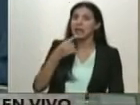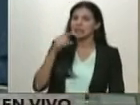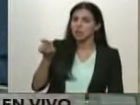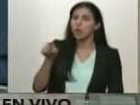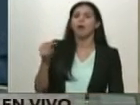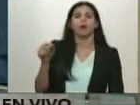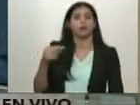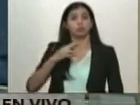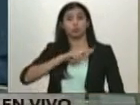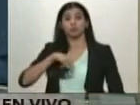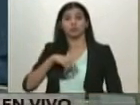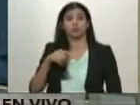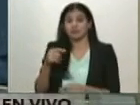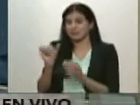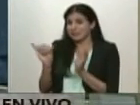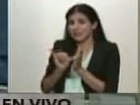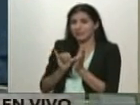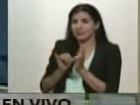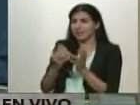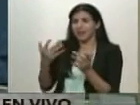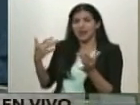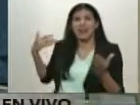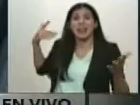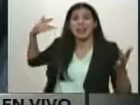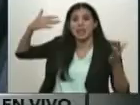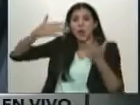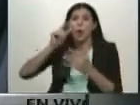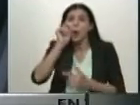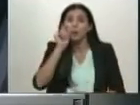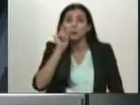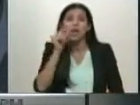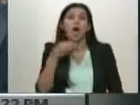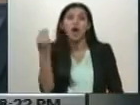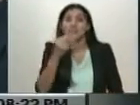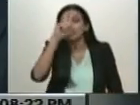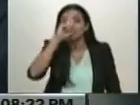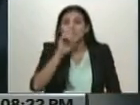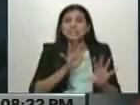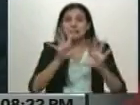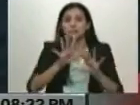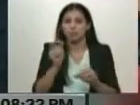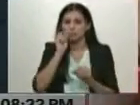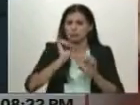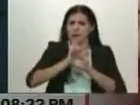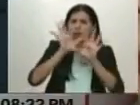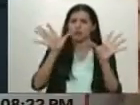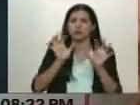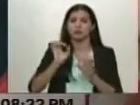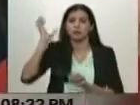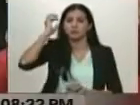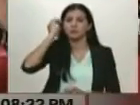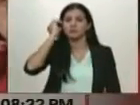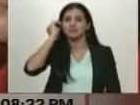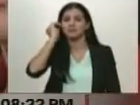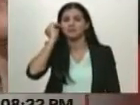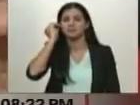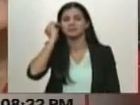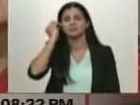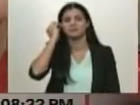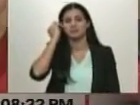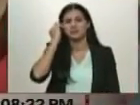lejos, muchachos de 15 años, qué conciencia. Creo que fue el discurso más